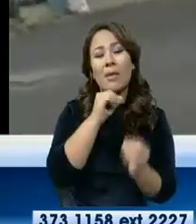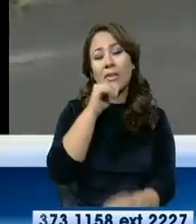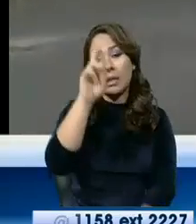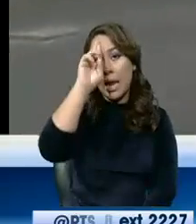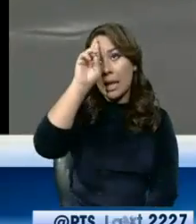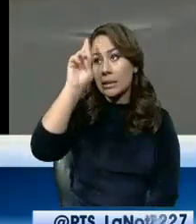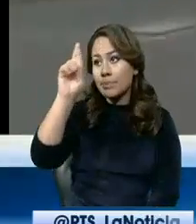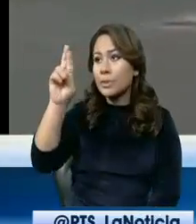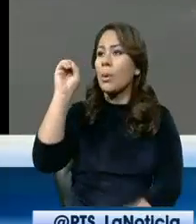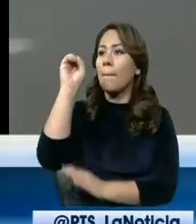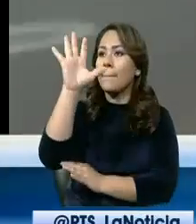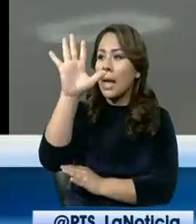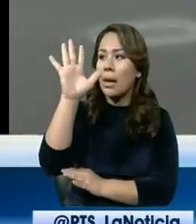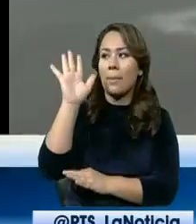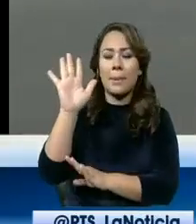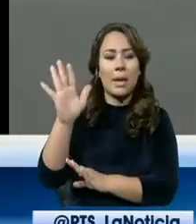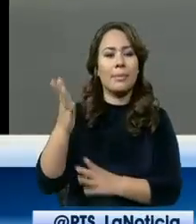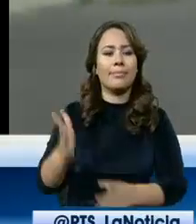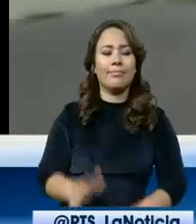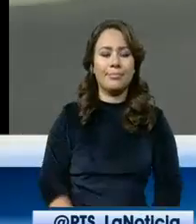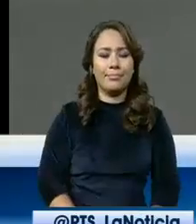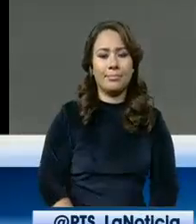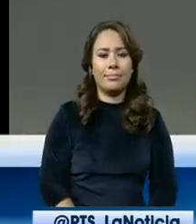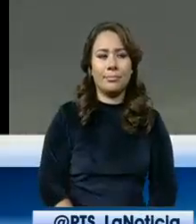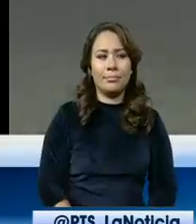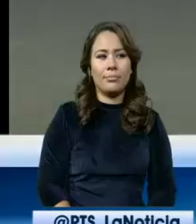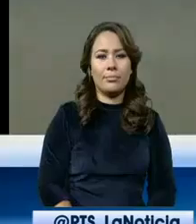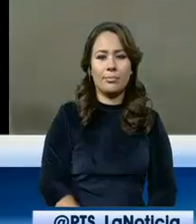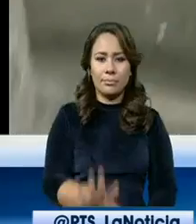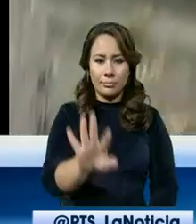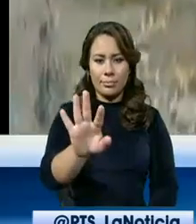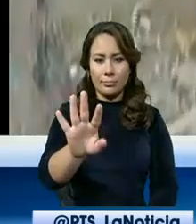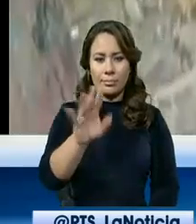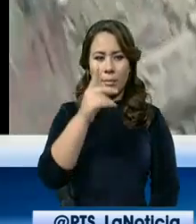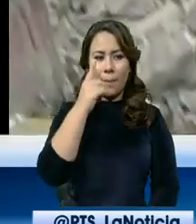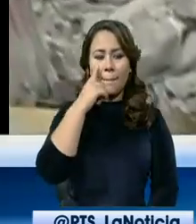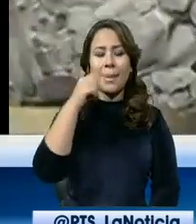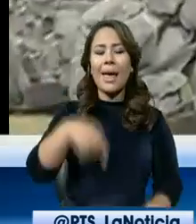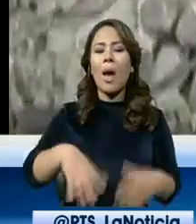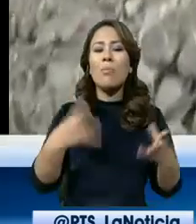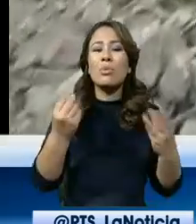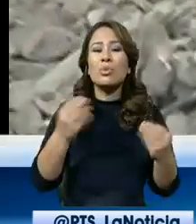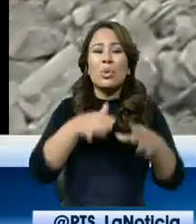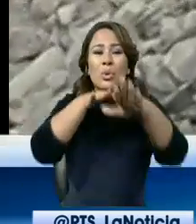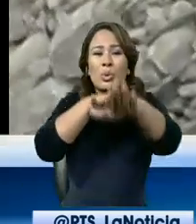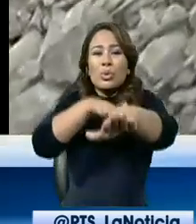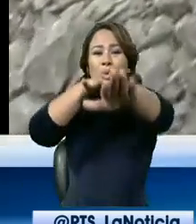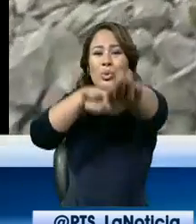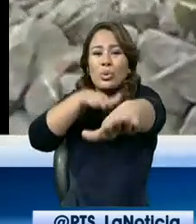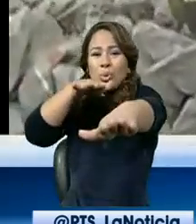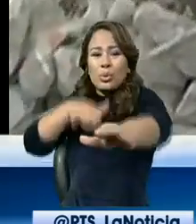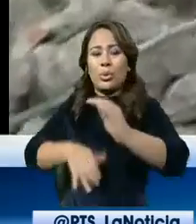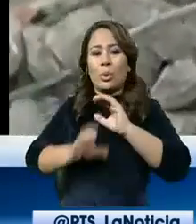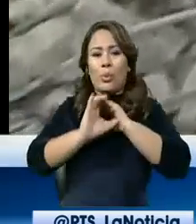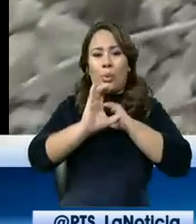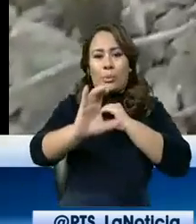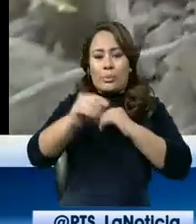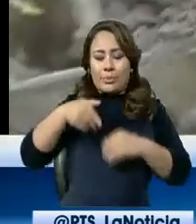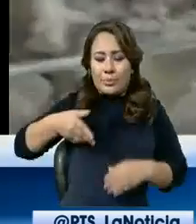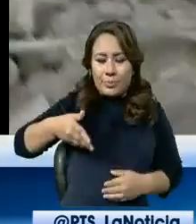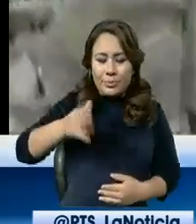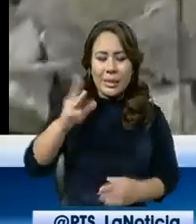hacia esas señales de tránsito. Ya, la cuestión es que se ha hecho bien transitado porque cruzan líneas de carro también aquí, pues de